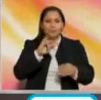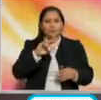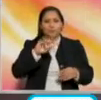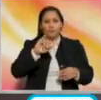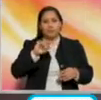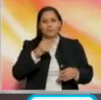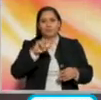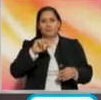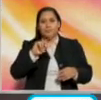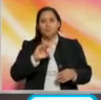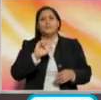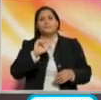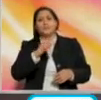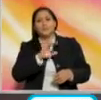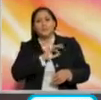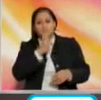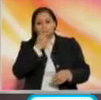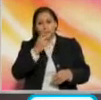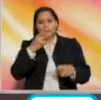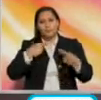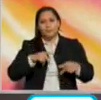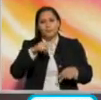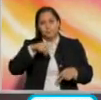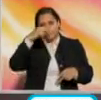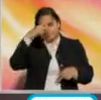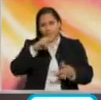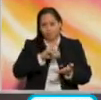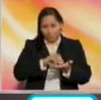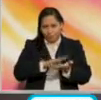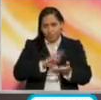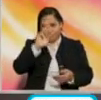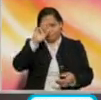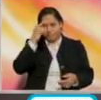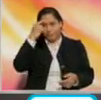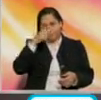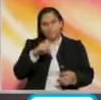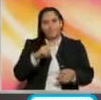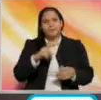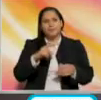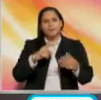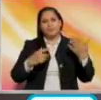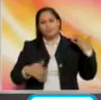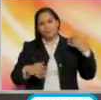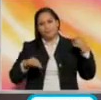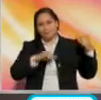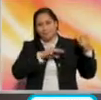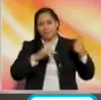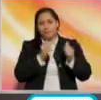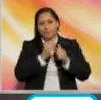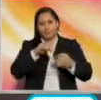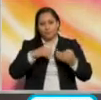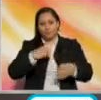bien. ¿Algo que le quieres comentar a la gente de México? Pues que se apunten a macarrear con todos nosotros, ¿no?